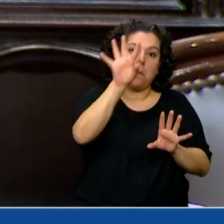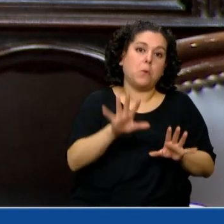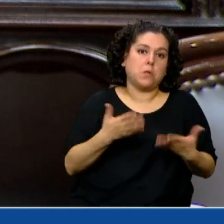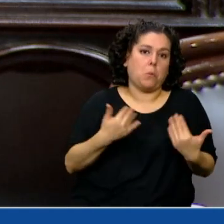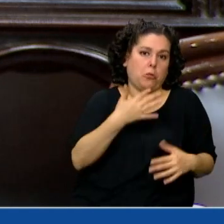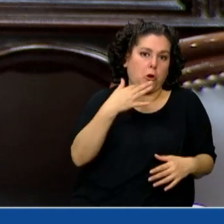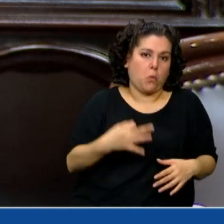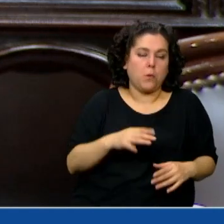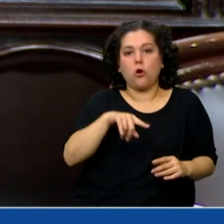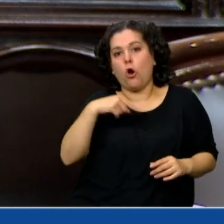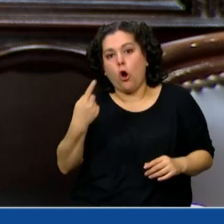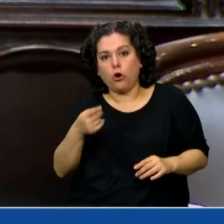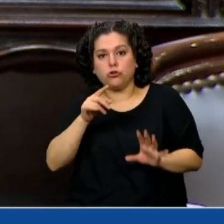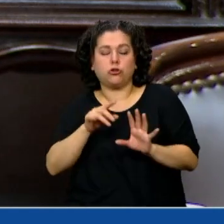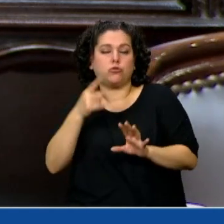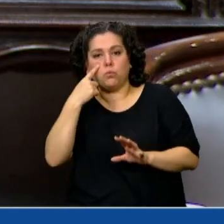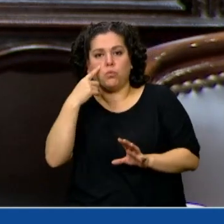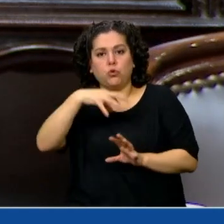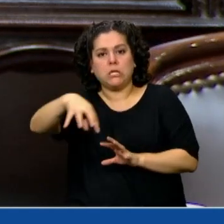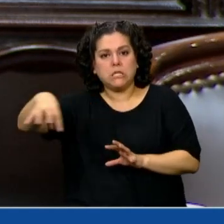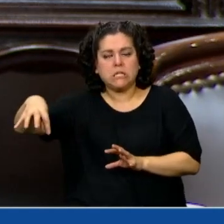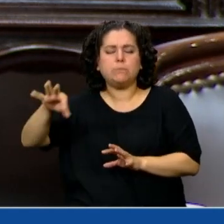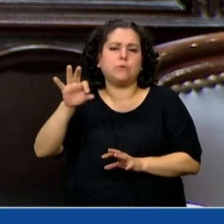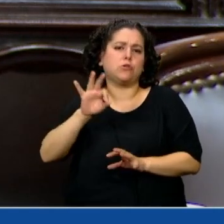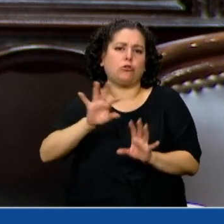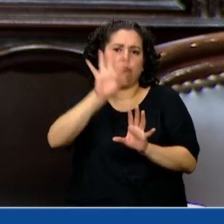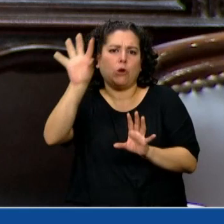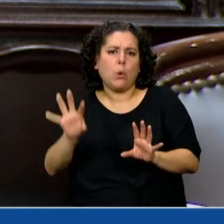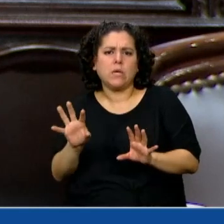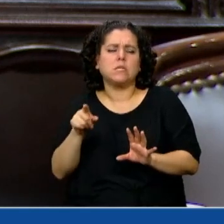cumplir, pero otros municipios, a medida que fue